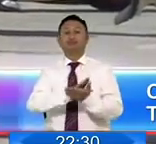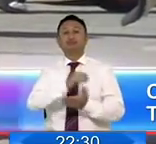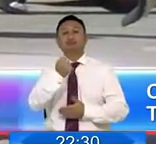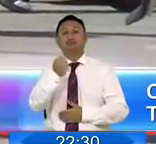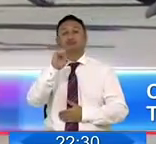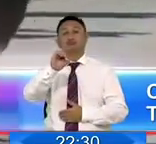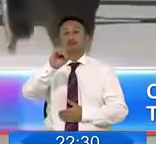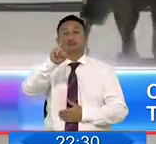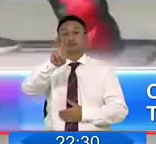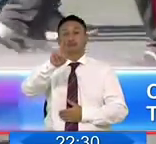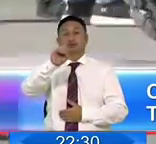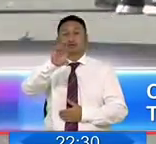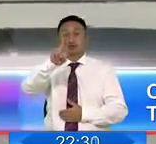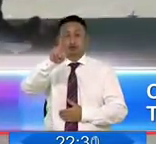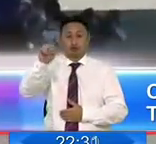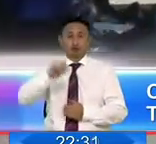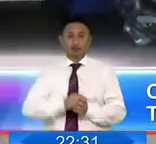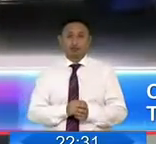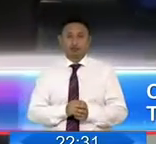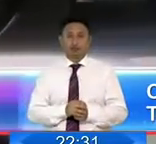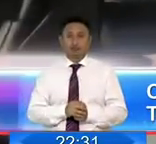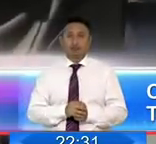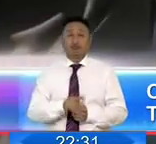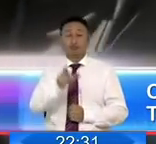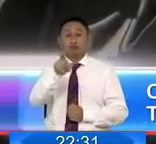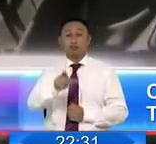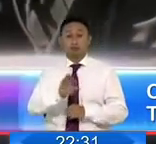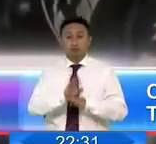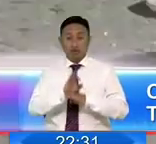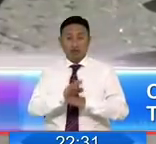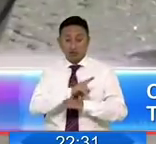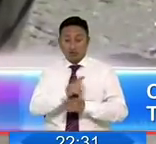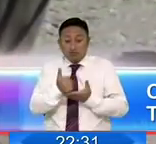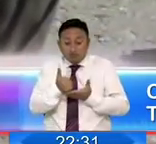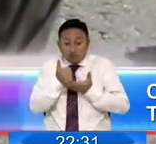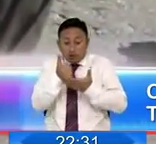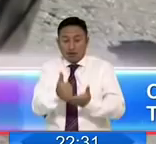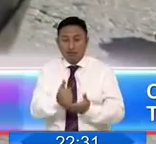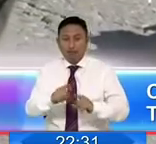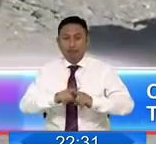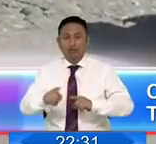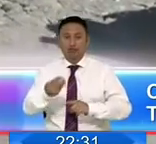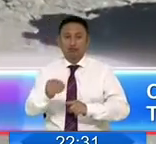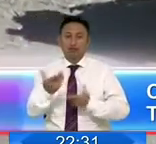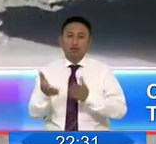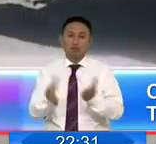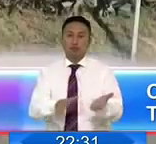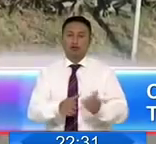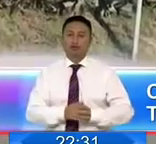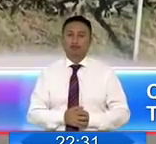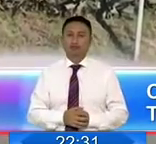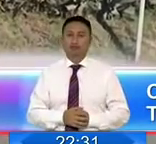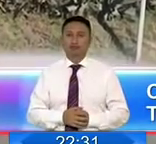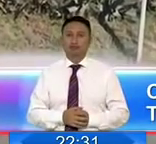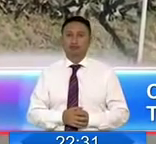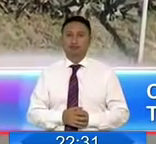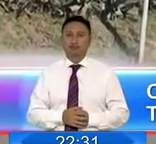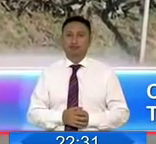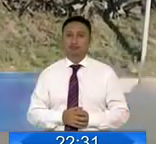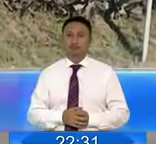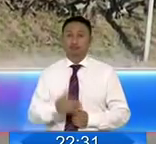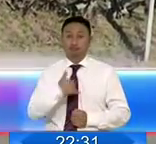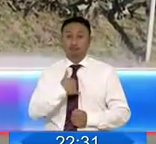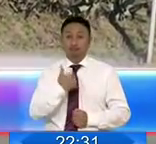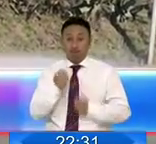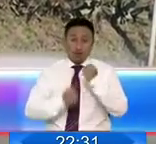vía Riobamba-Penipe. Testigos intentaron ayudar, pero ya fue demasiado tarde. Tratábamos nosotros de salvar para